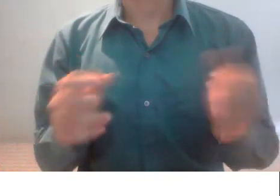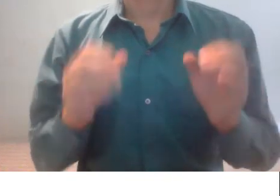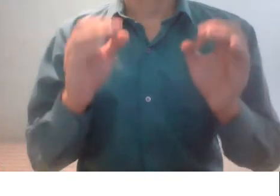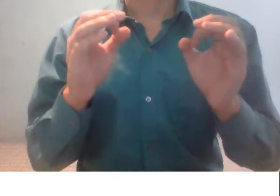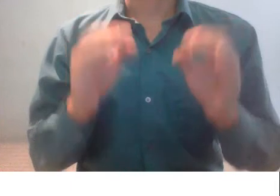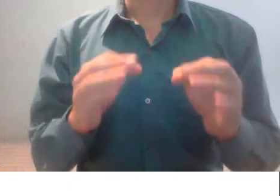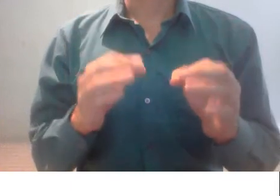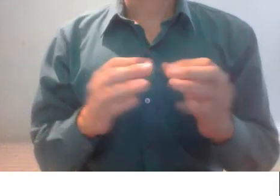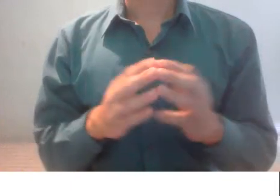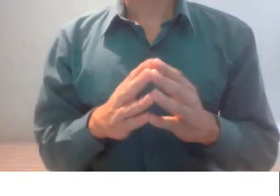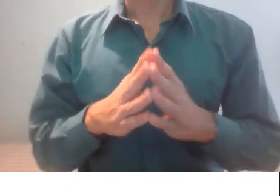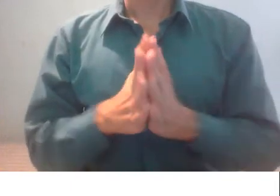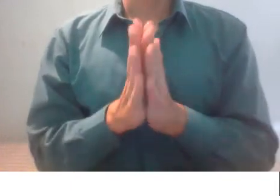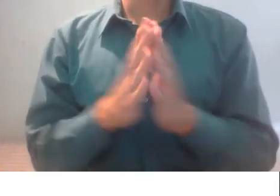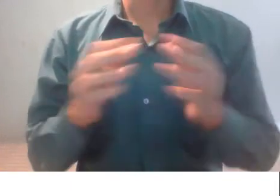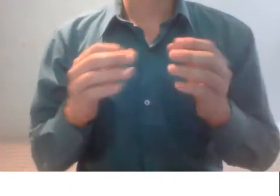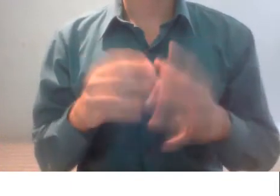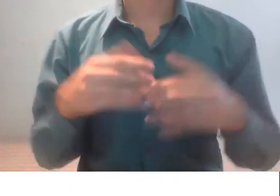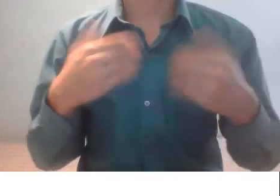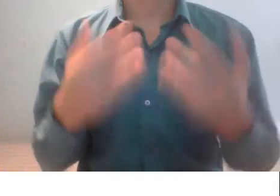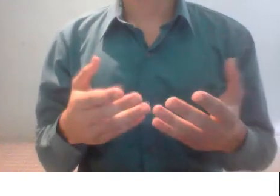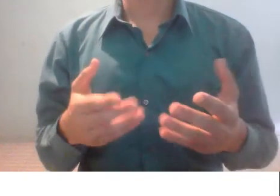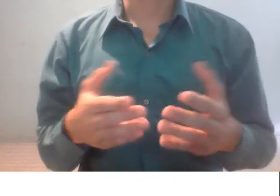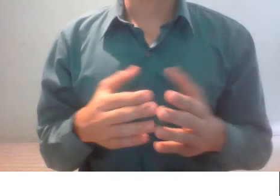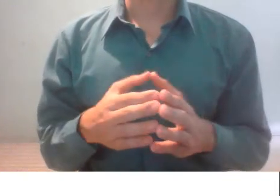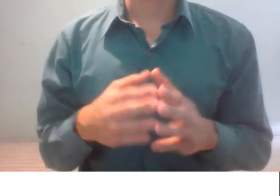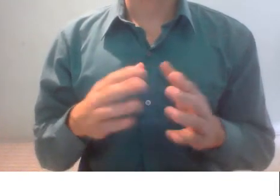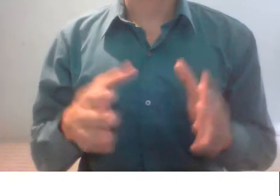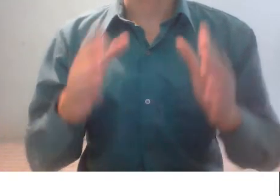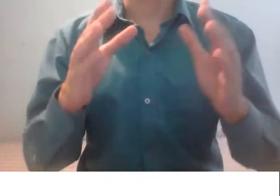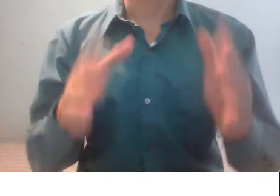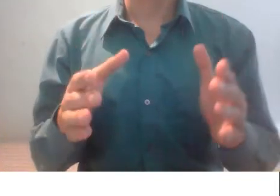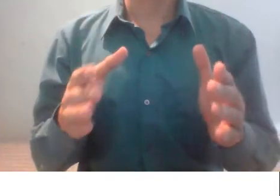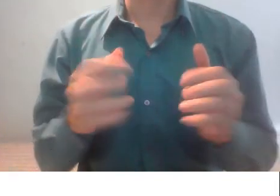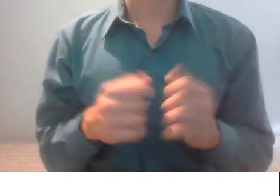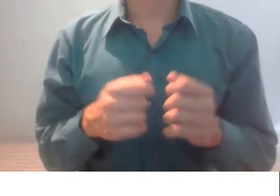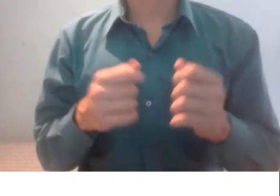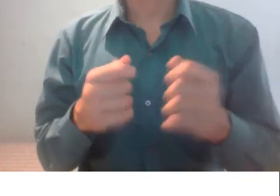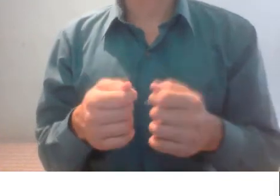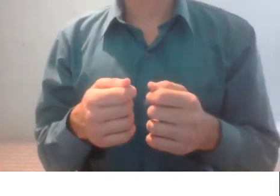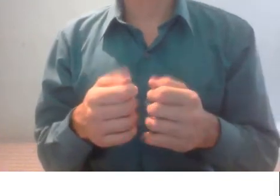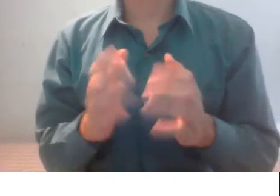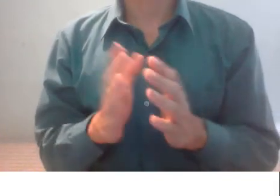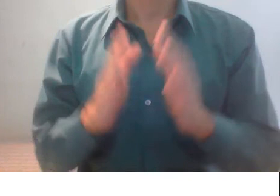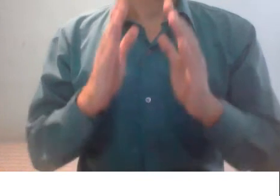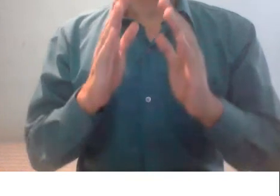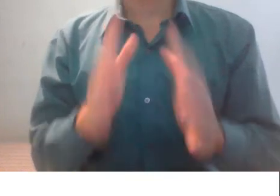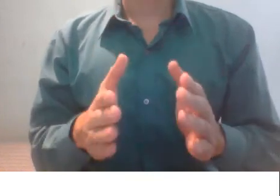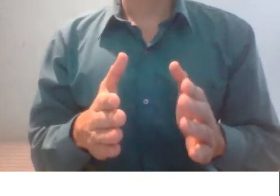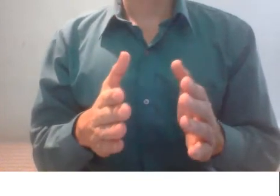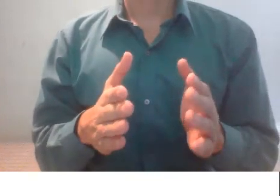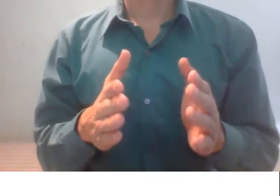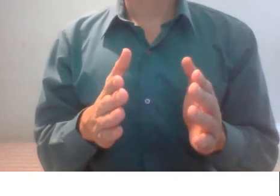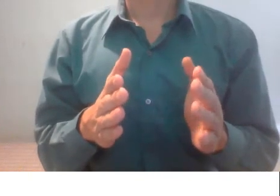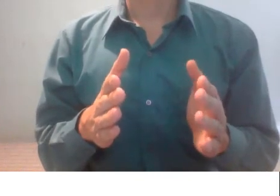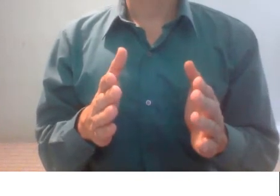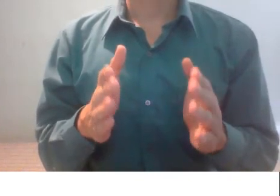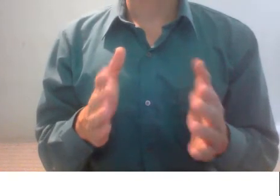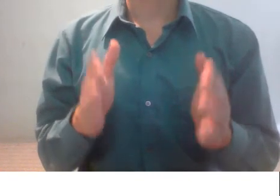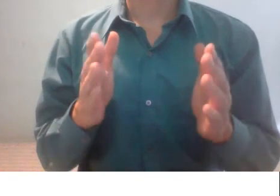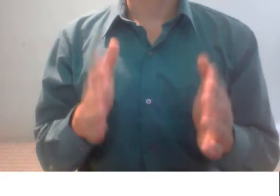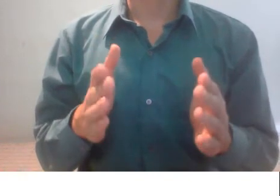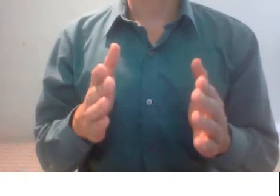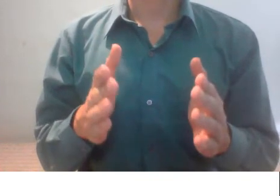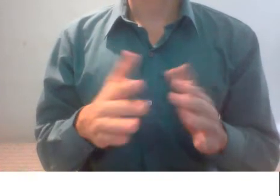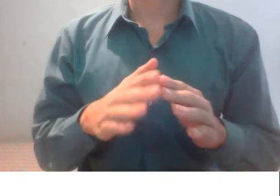afectados. Además, es una de las viejas prácticas que se tenía. Ahora en la actualidad lo que se está diciendo es, ustedes paguen sus